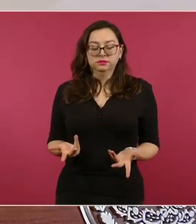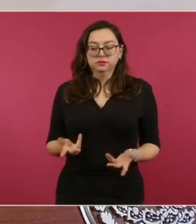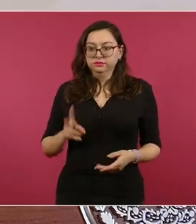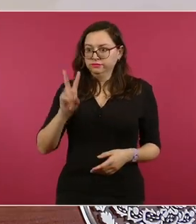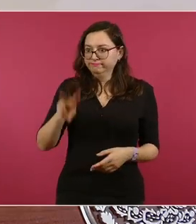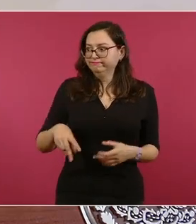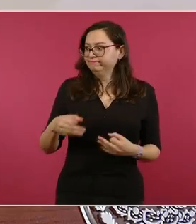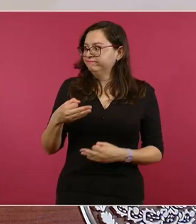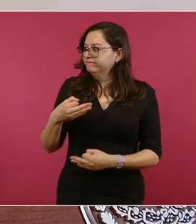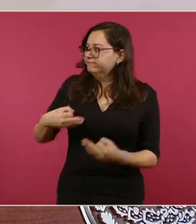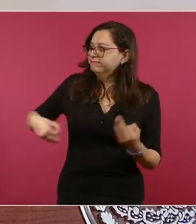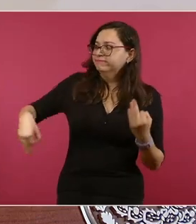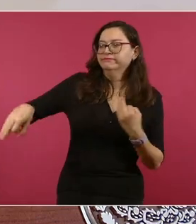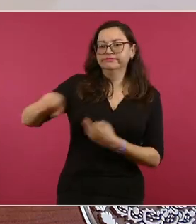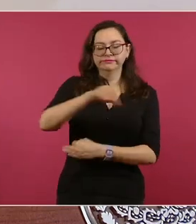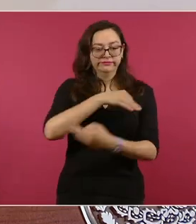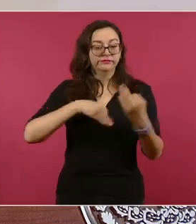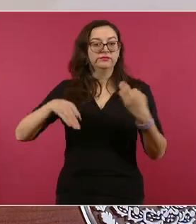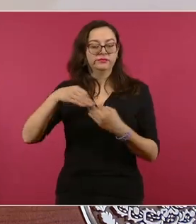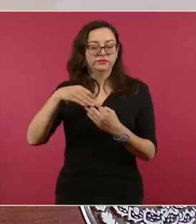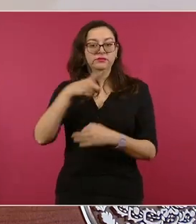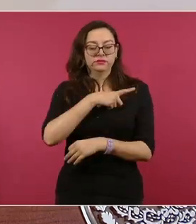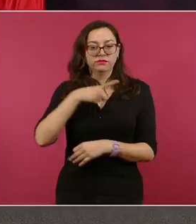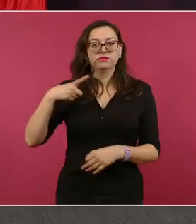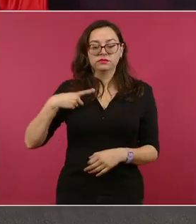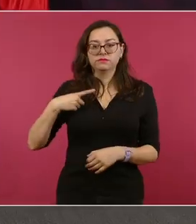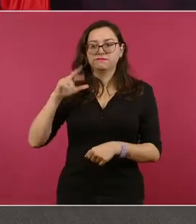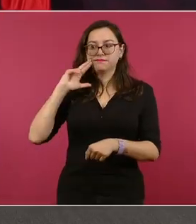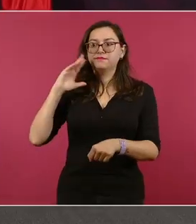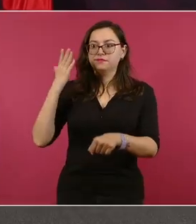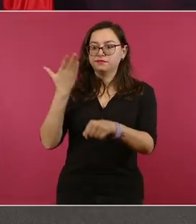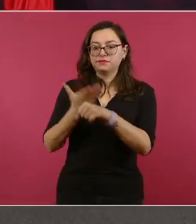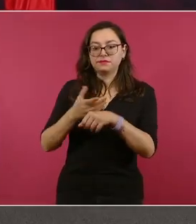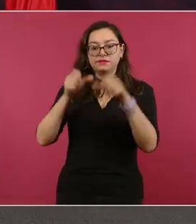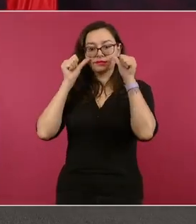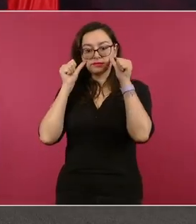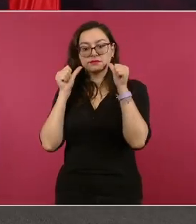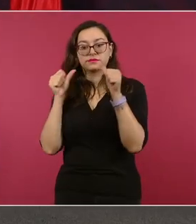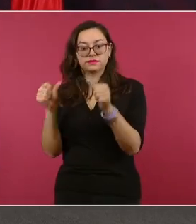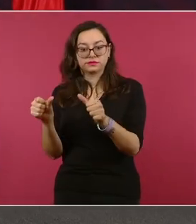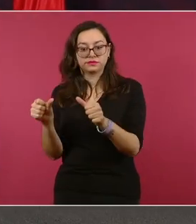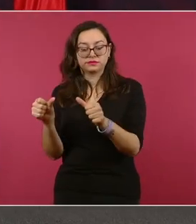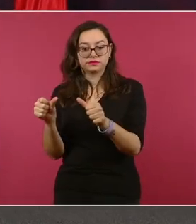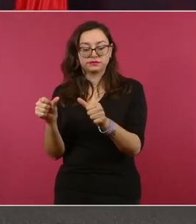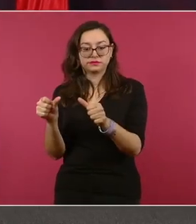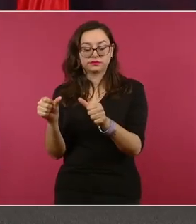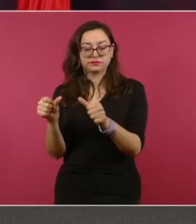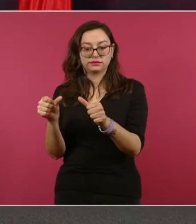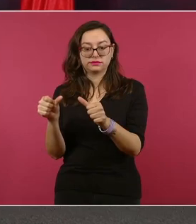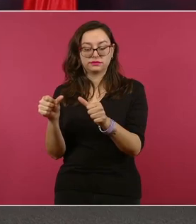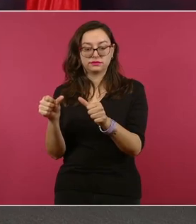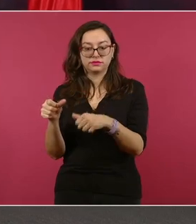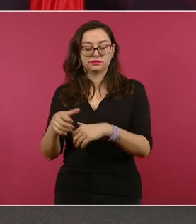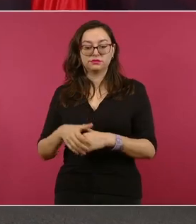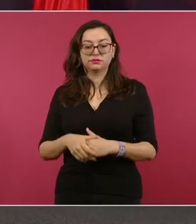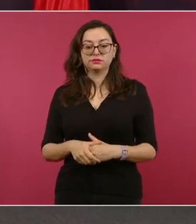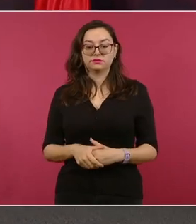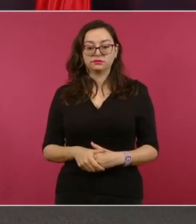todos, no es nada más una cuestión de México. Tan es así